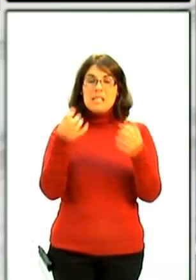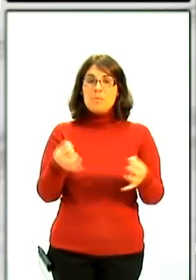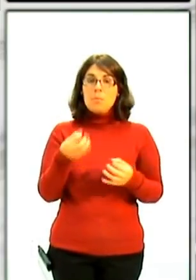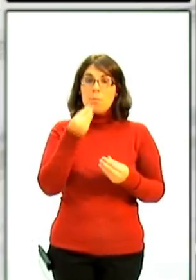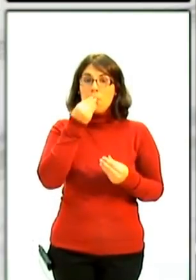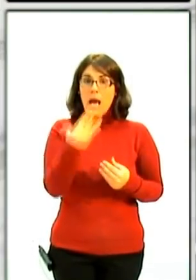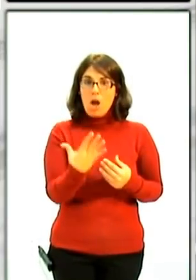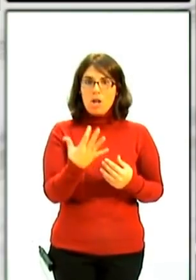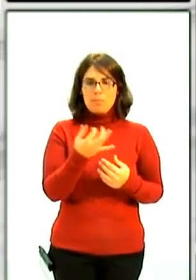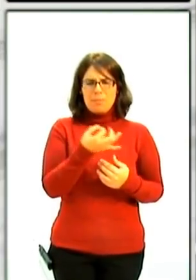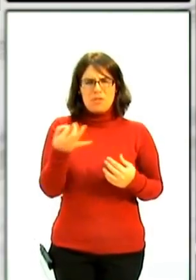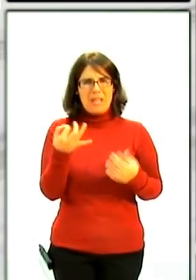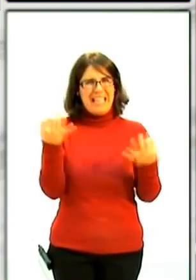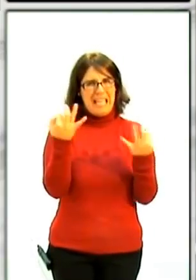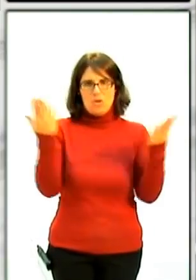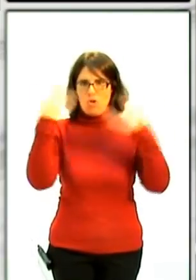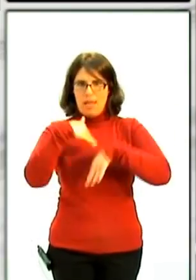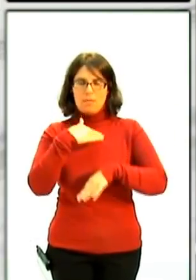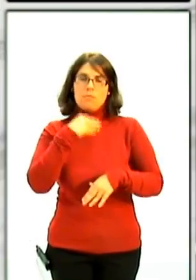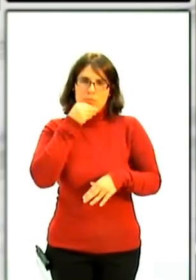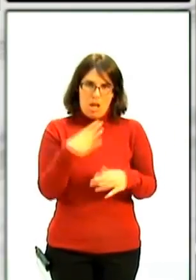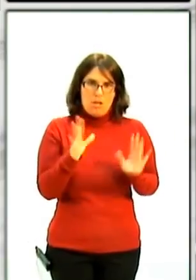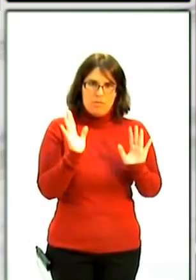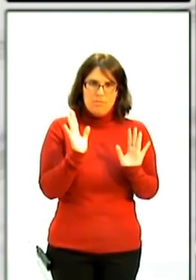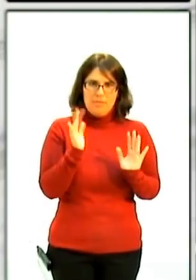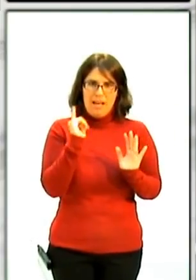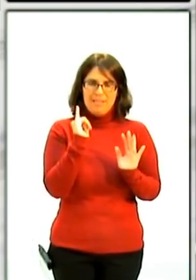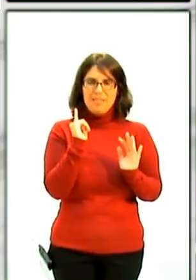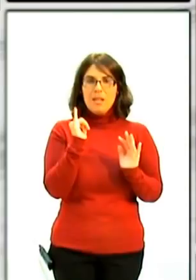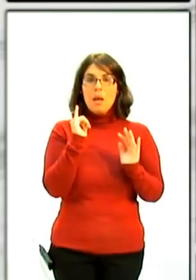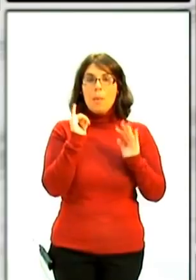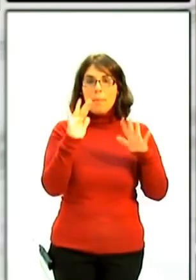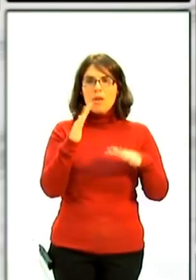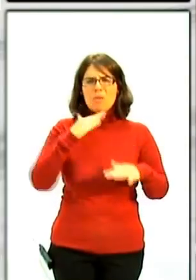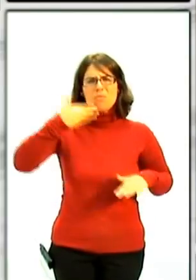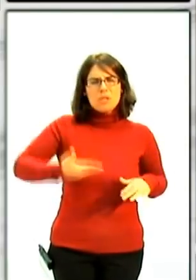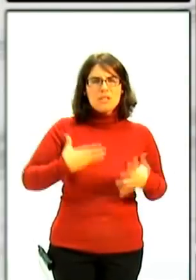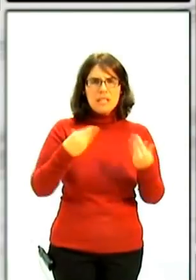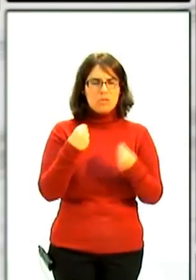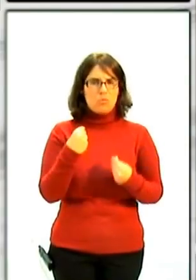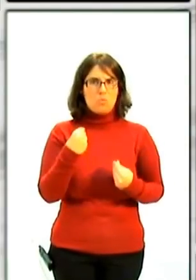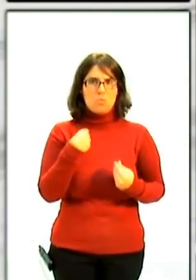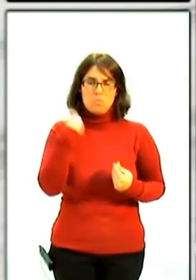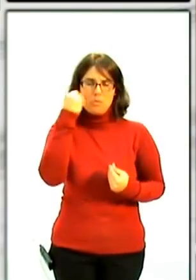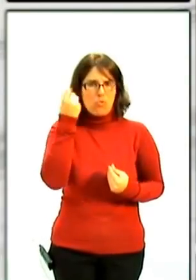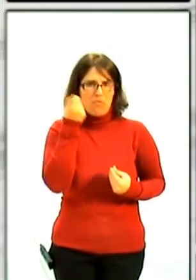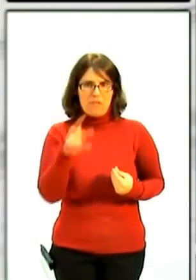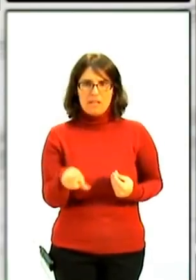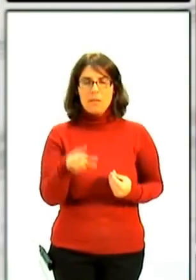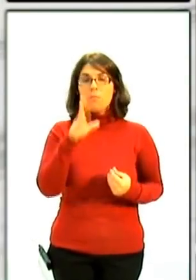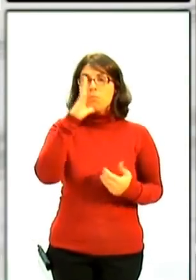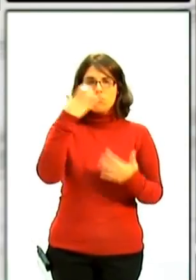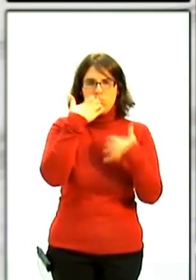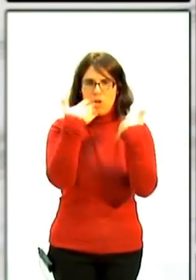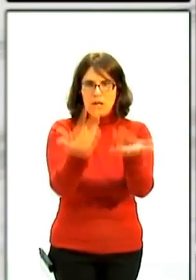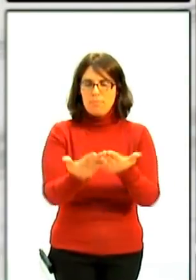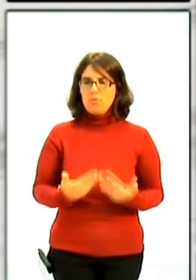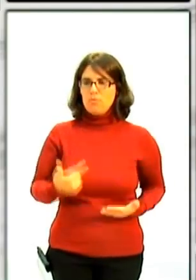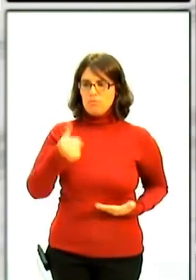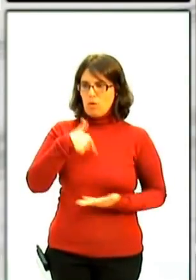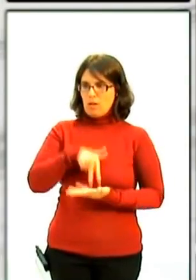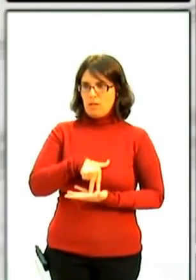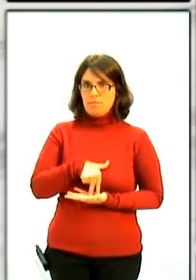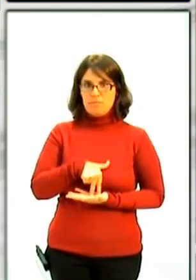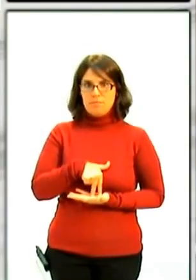tener precisión que no tenerla, pero la precisión, dependiendo del servicio, no tiene por qué ser tan importante. Por ejemplo, si yo estoy ahora mismo aquí o estaba